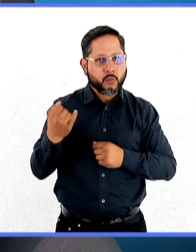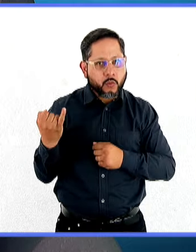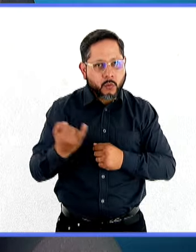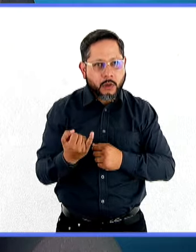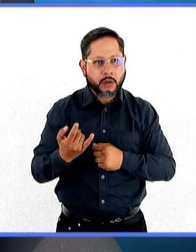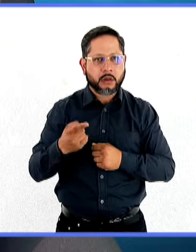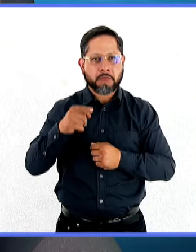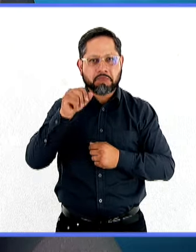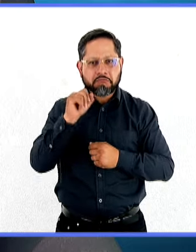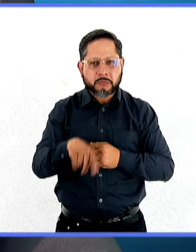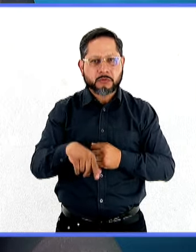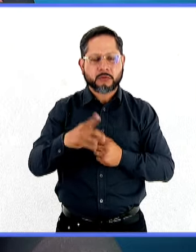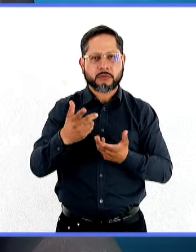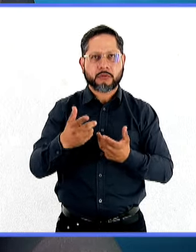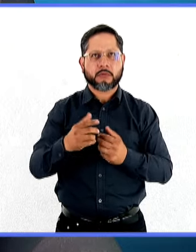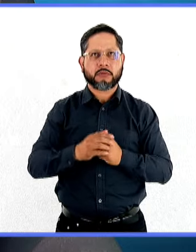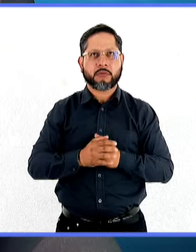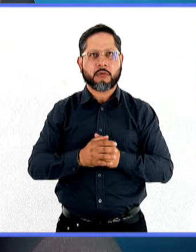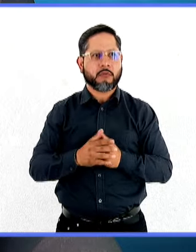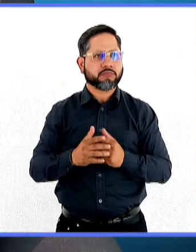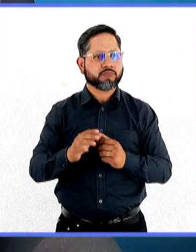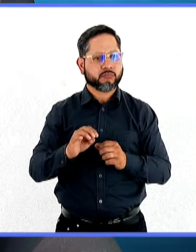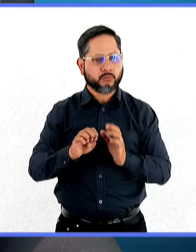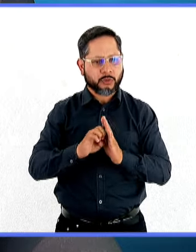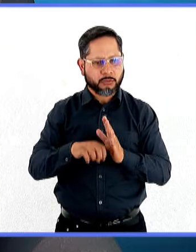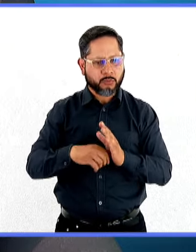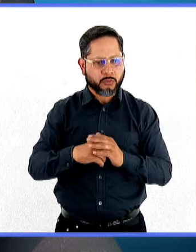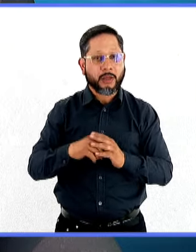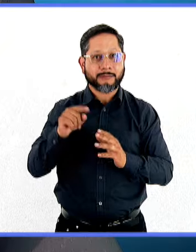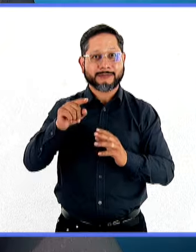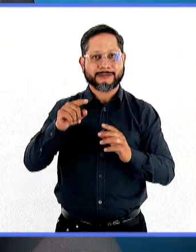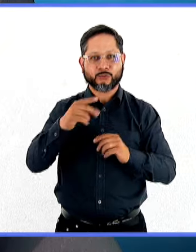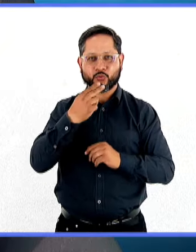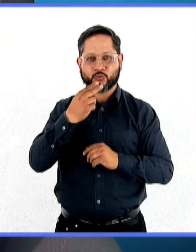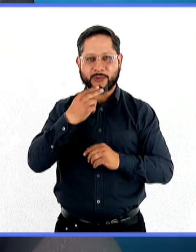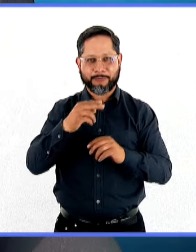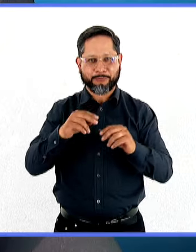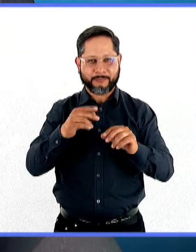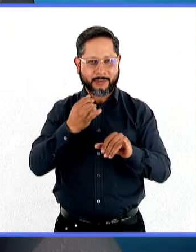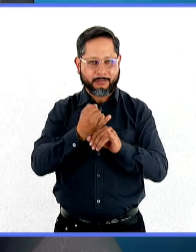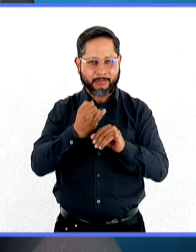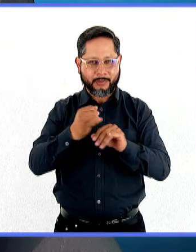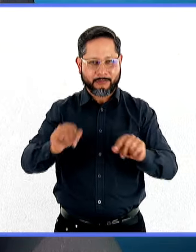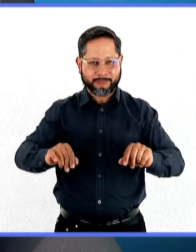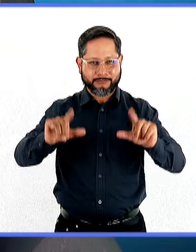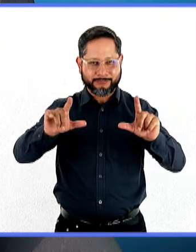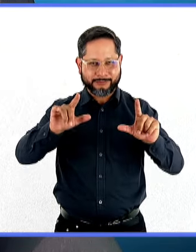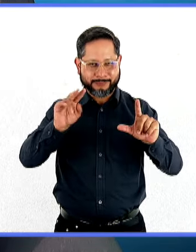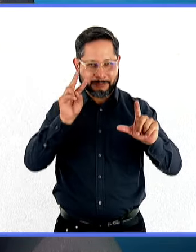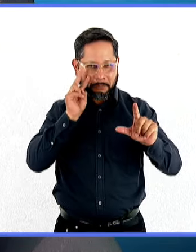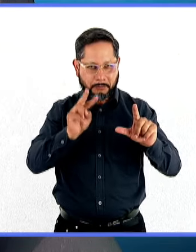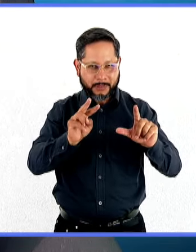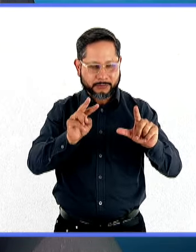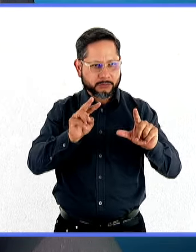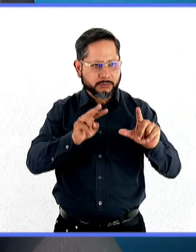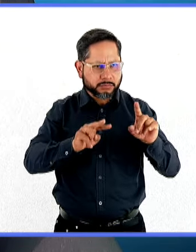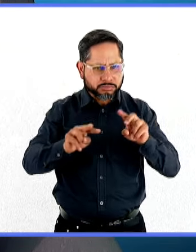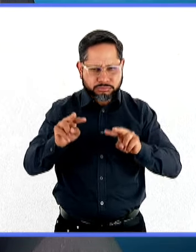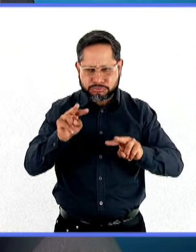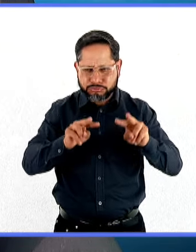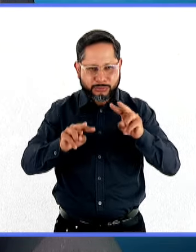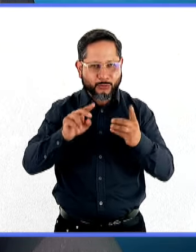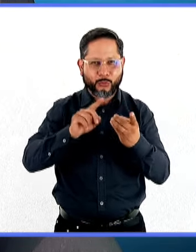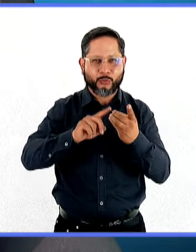también la aplicación y el uso que puede tener este visualizador para las autoridades para las instituciones con el